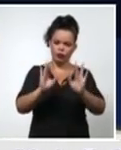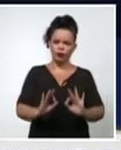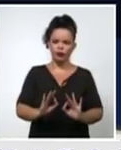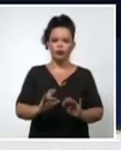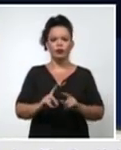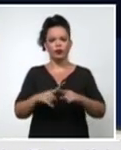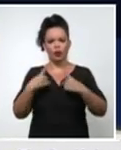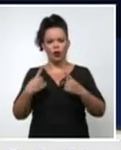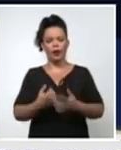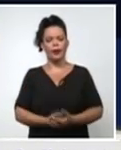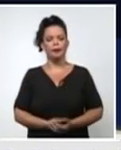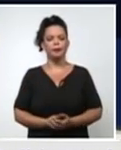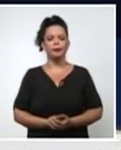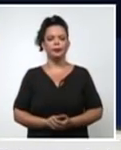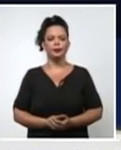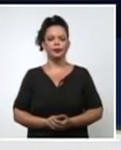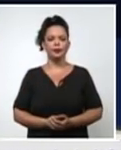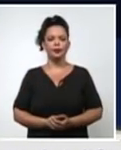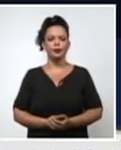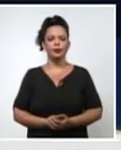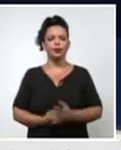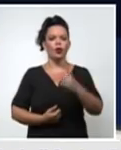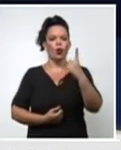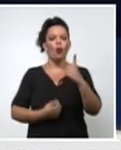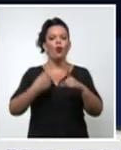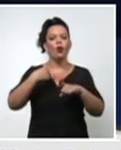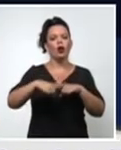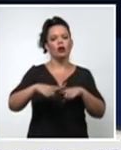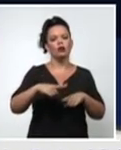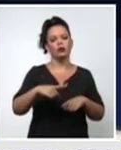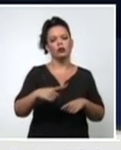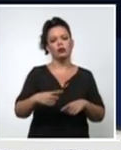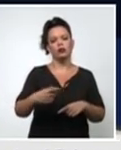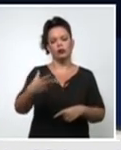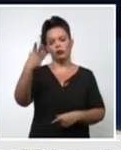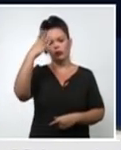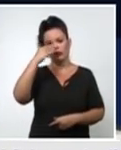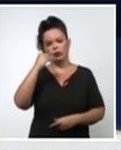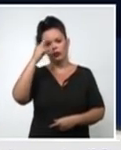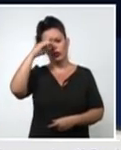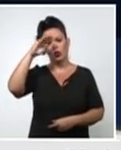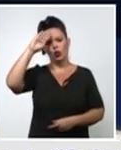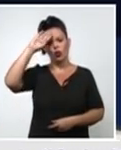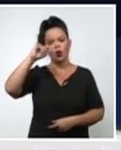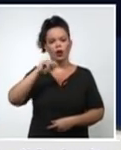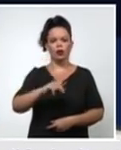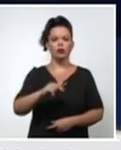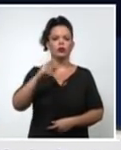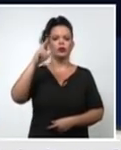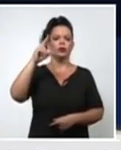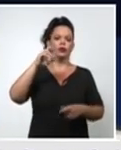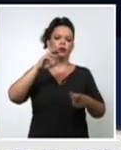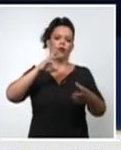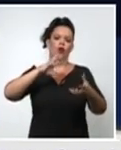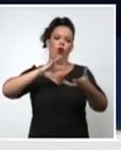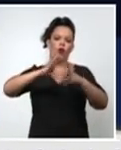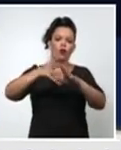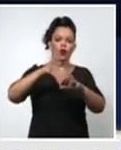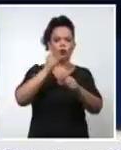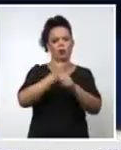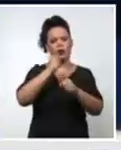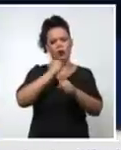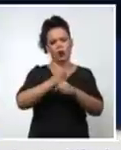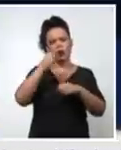cosas que más señalan en Cuba es cómo con el sistema de salud, como es lógico, pues se ha logrado un control de